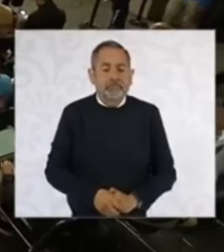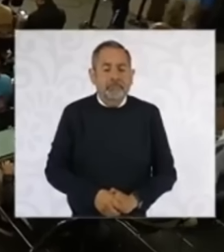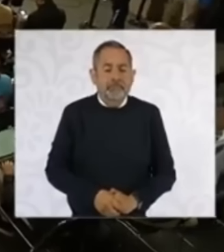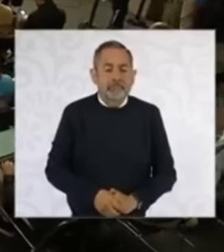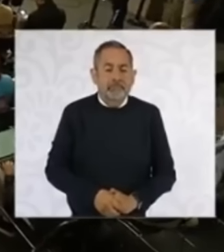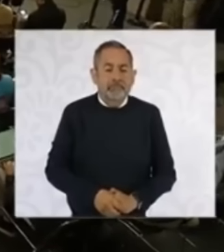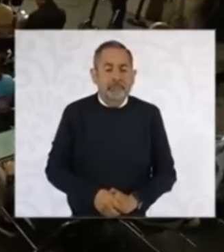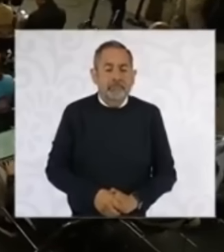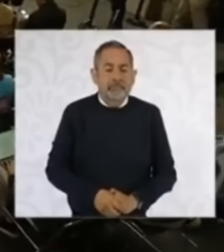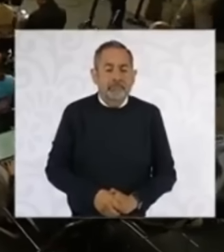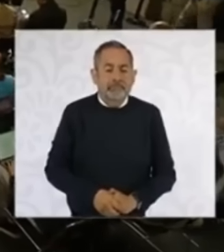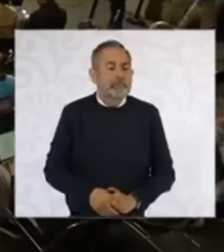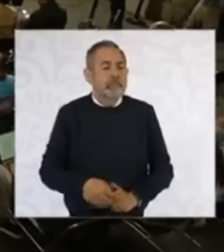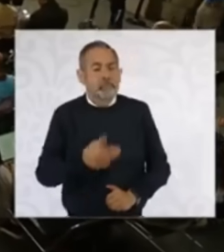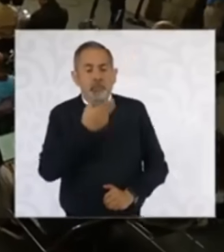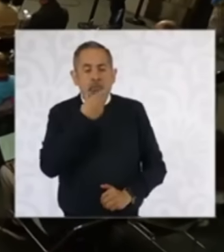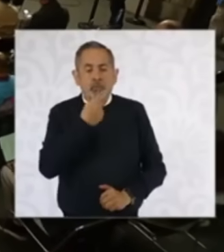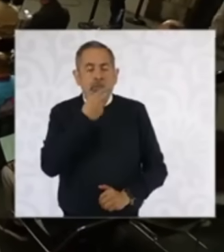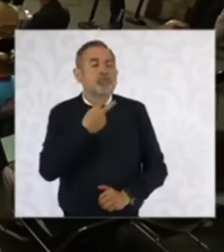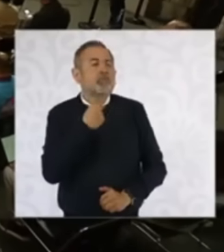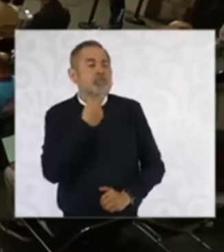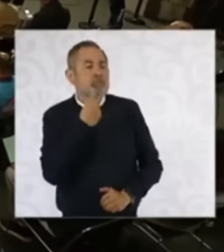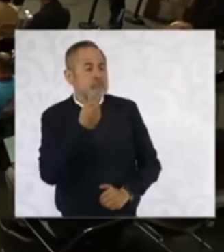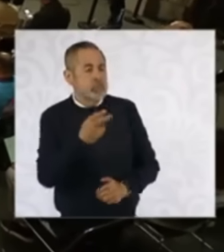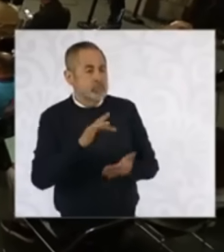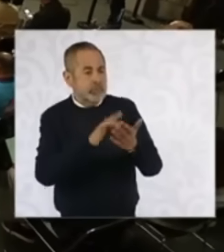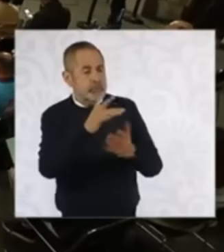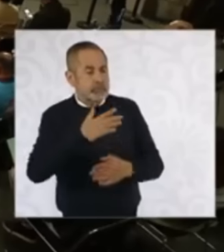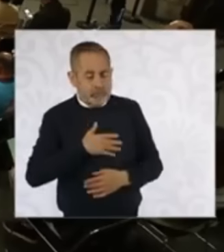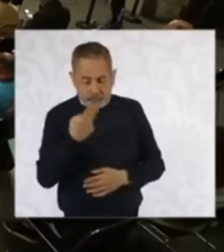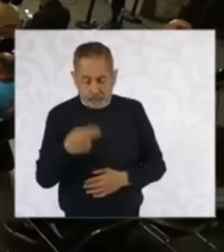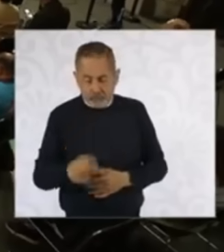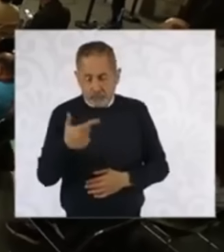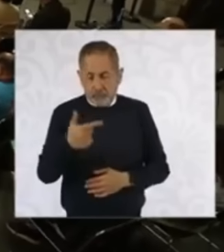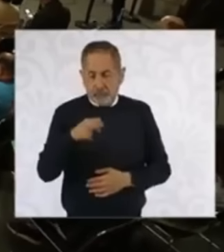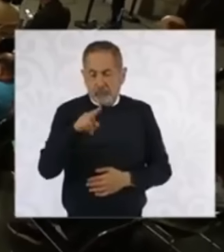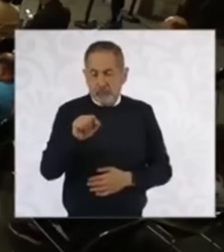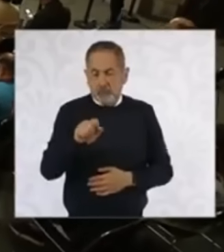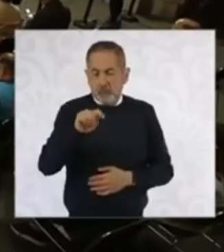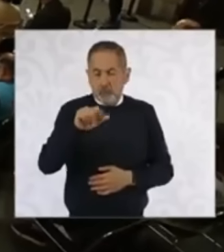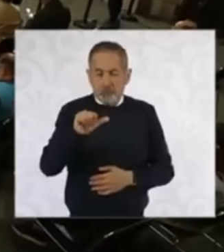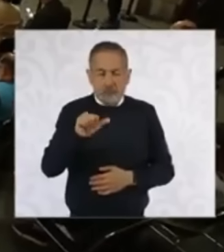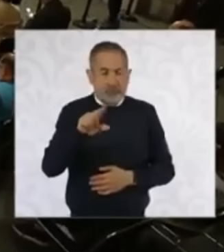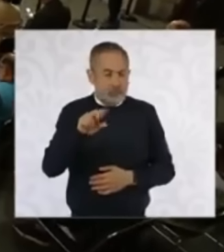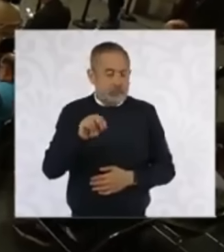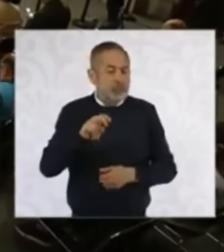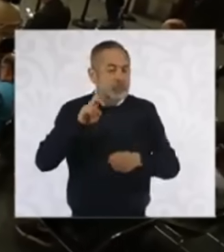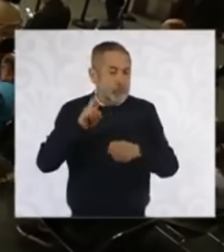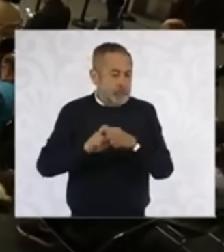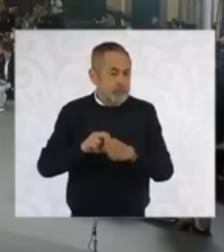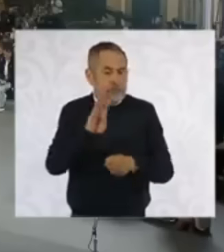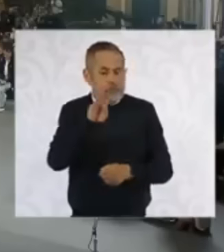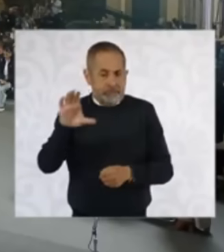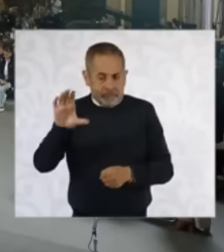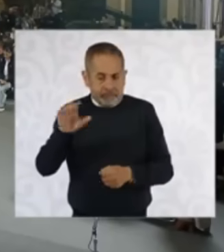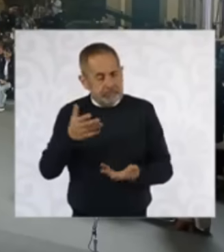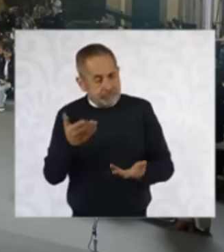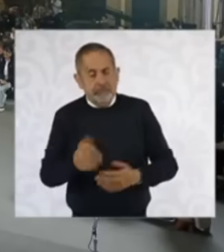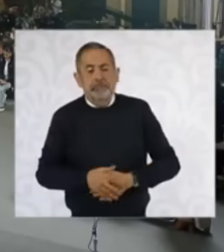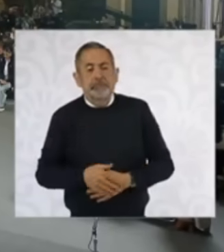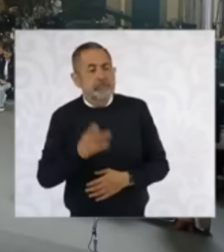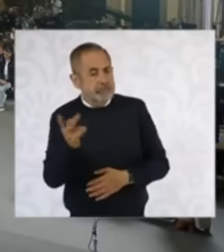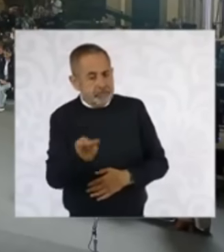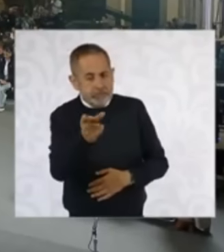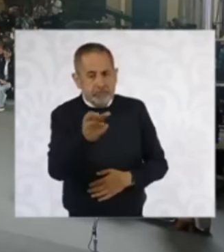acá presidenta Buenos días Gustavo García de comunicante MX somos un medio de Baja California y alerta multimedia presidenta Y